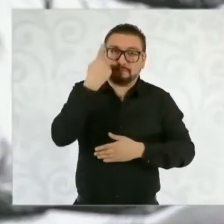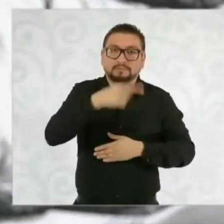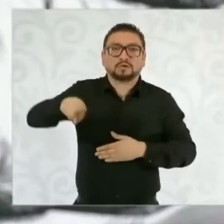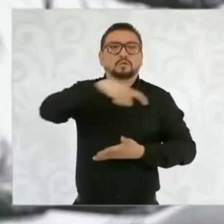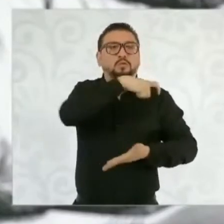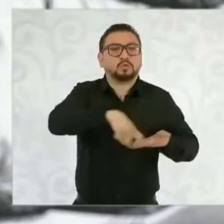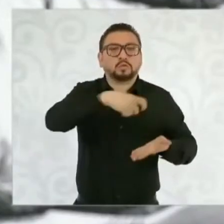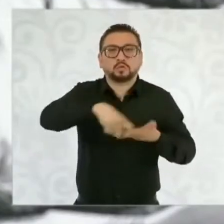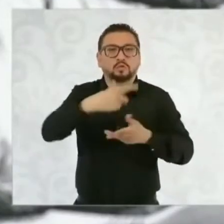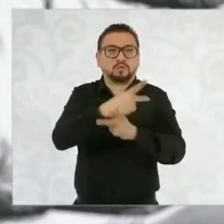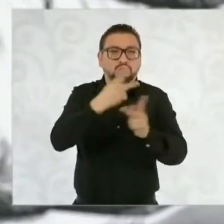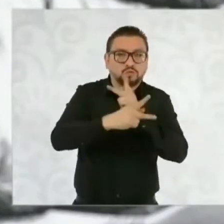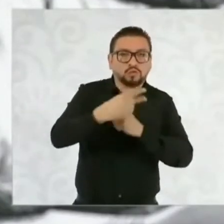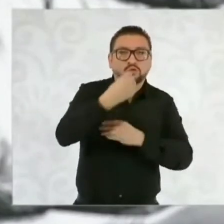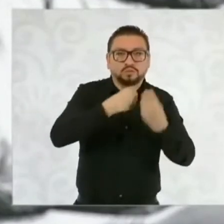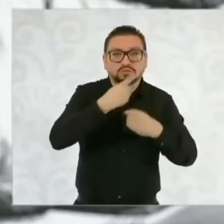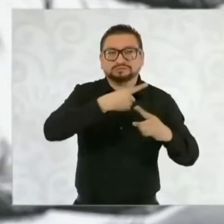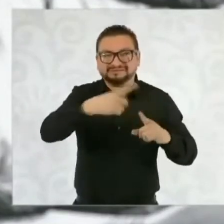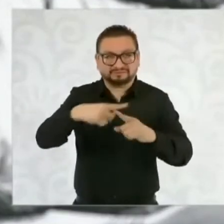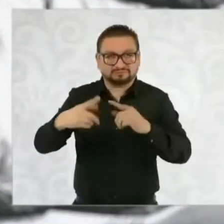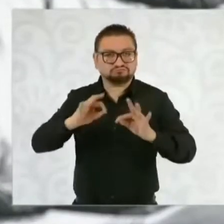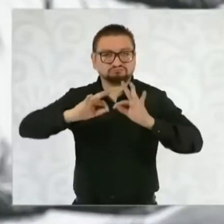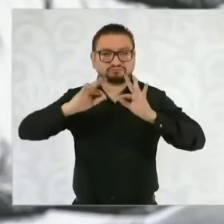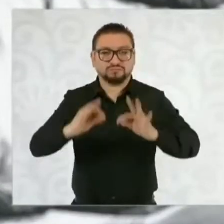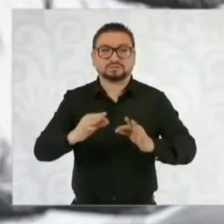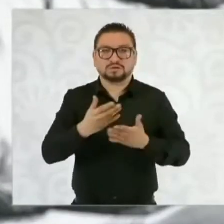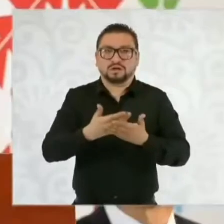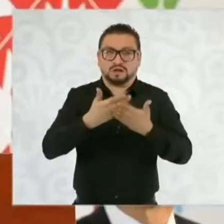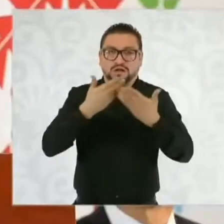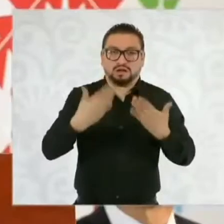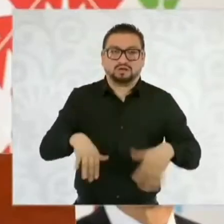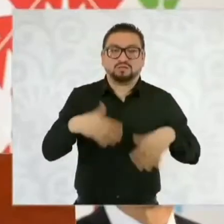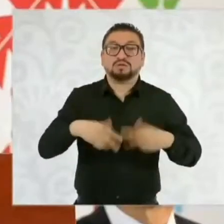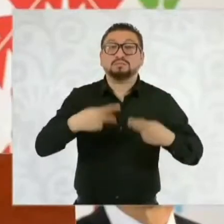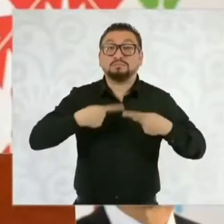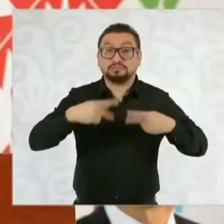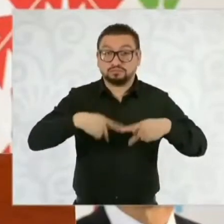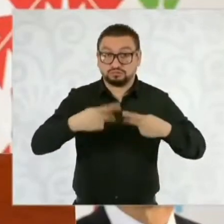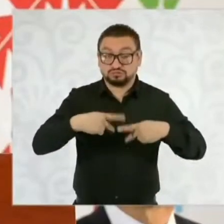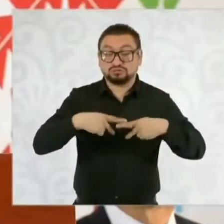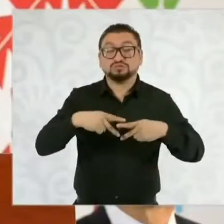hoy celebramos el mínimo histórico en la tasa de desempleo de